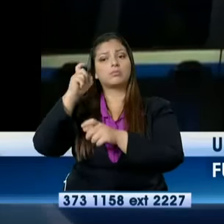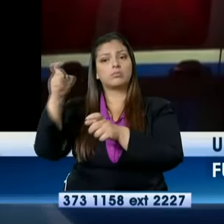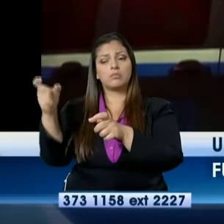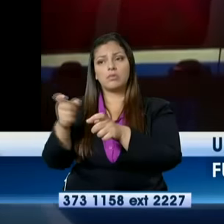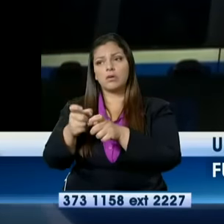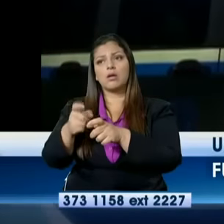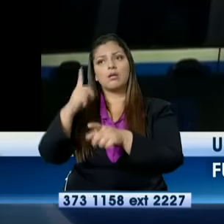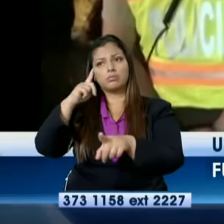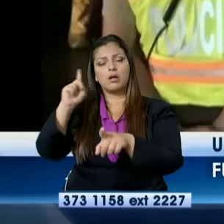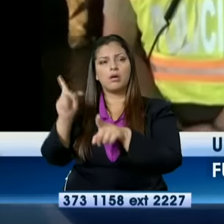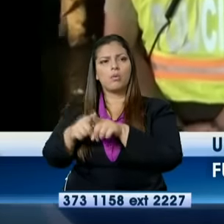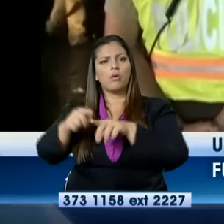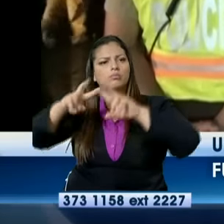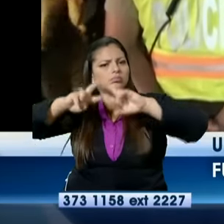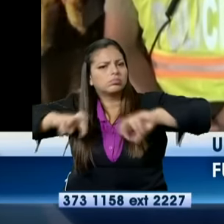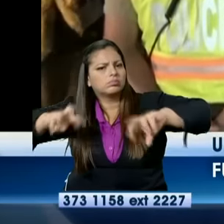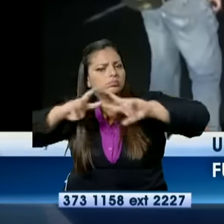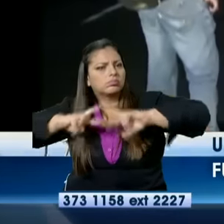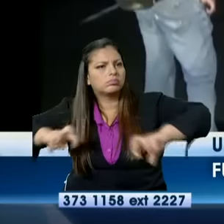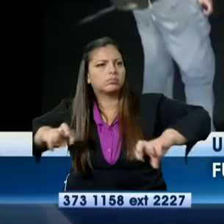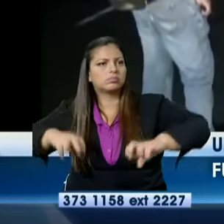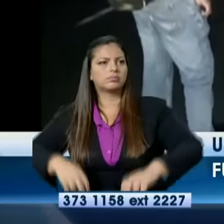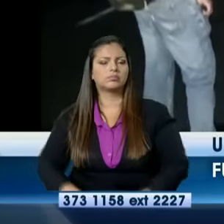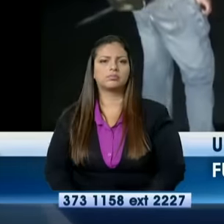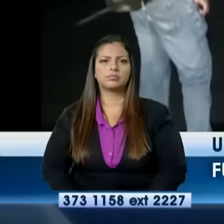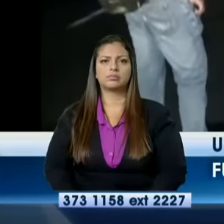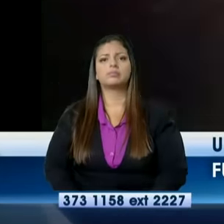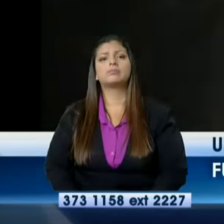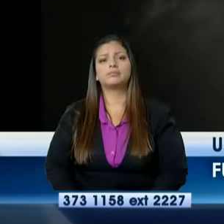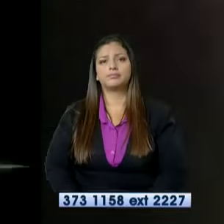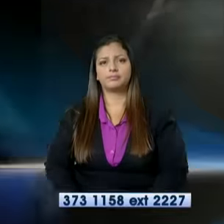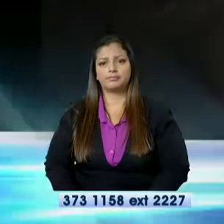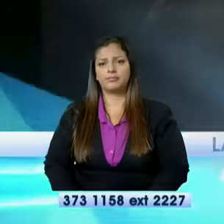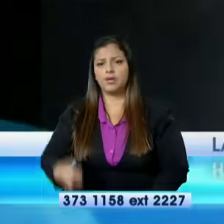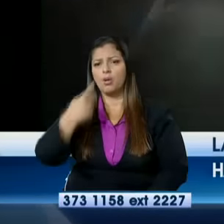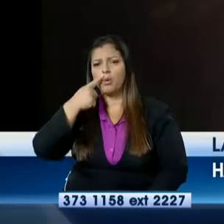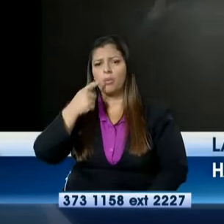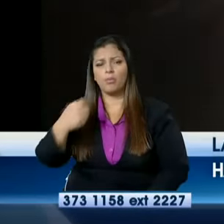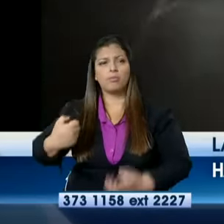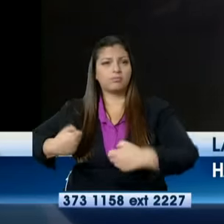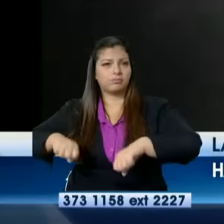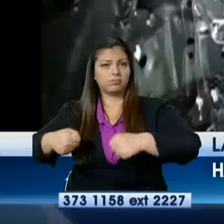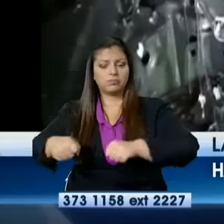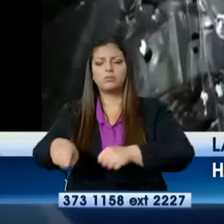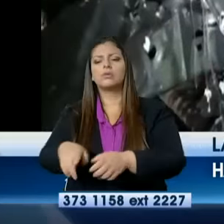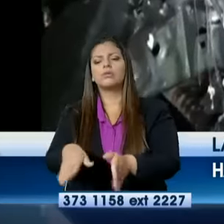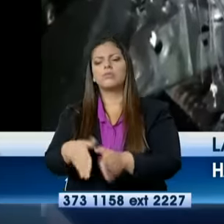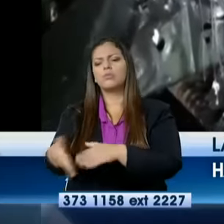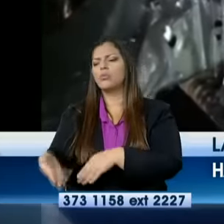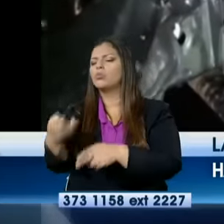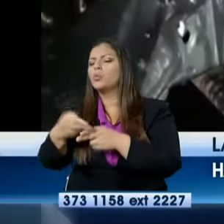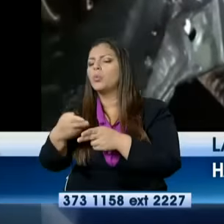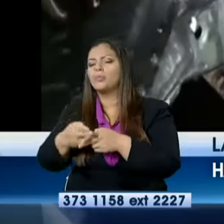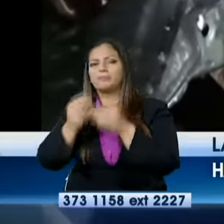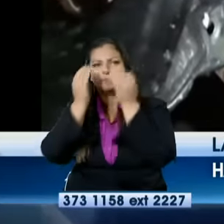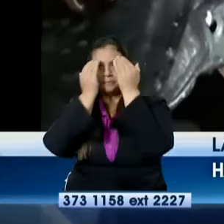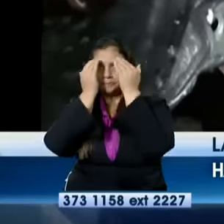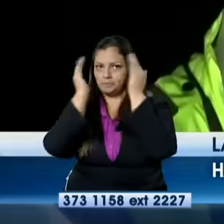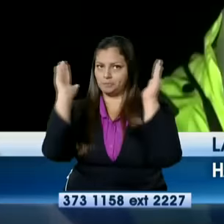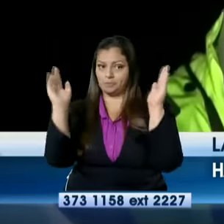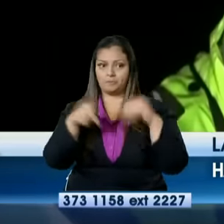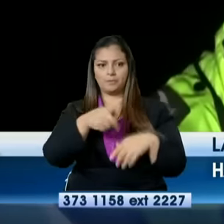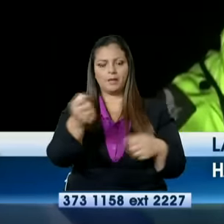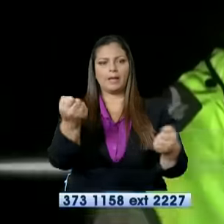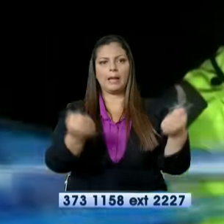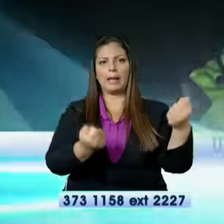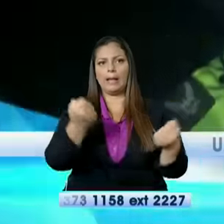las investigaciones pertinentes. El cierre de esta edición, el motociclista fallecido no había sido identificado. El conductor del otro vehículo se dio a la fuga.